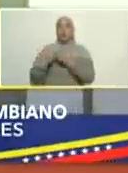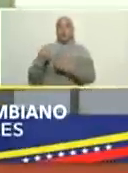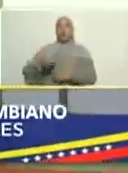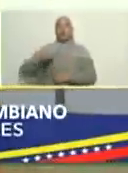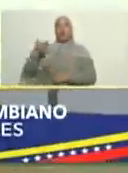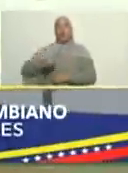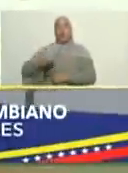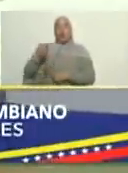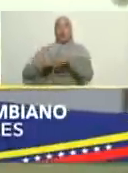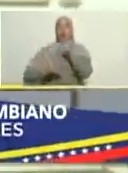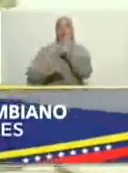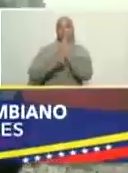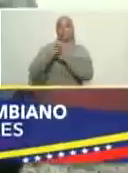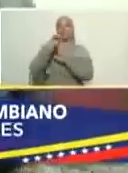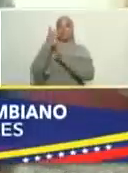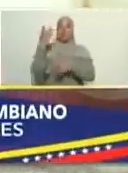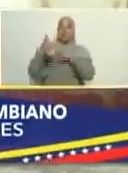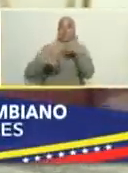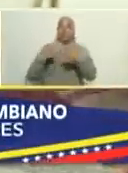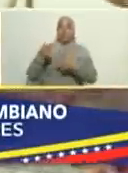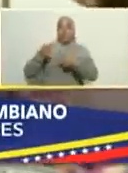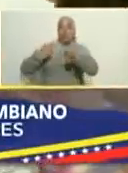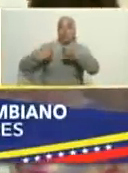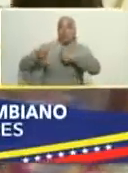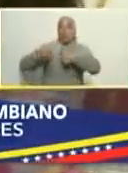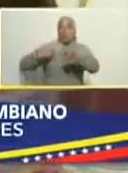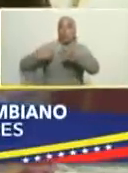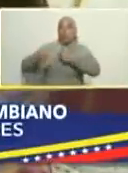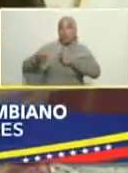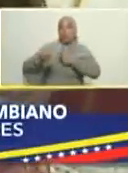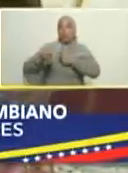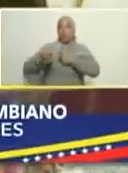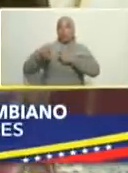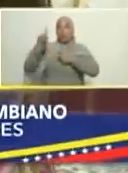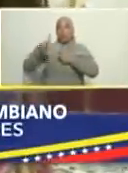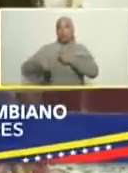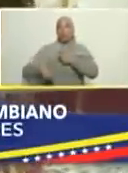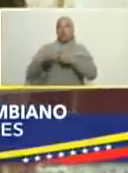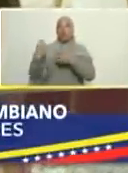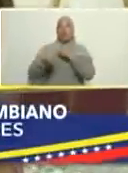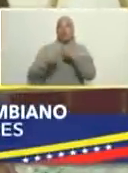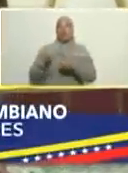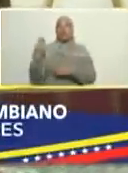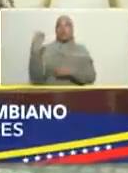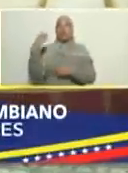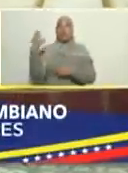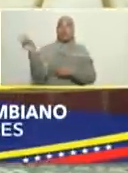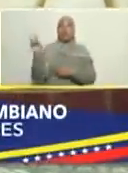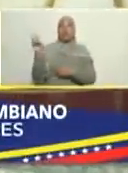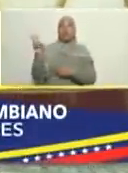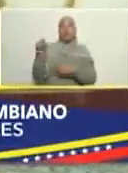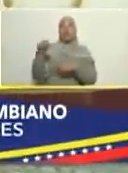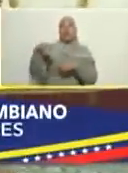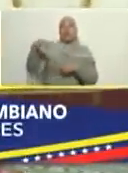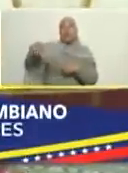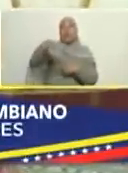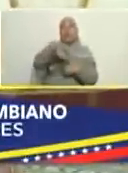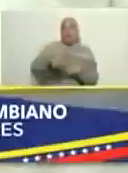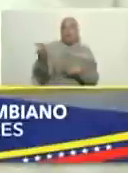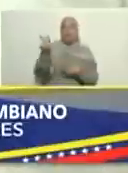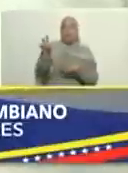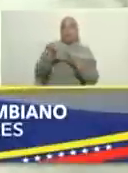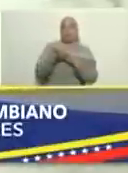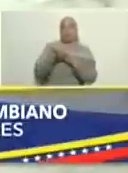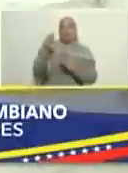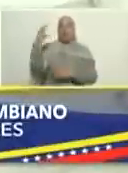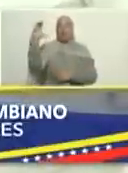importantes avances en el área económica, el debido funcionamiento de la frontera común, la cooperación entre las empresas Monómero con